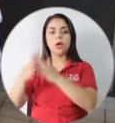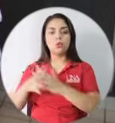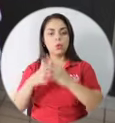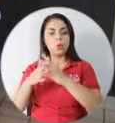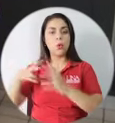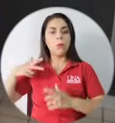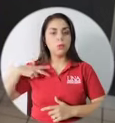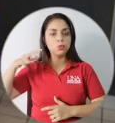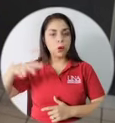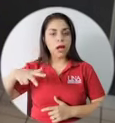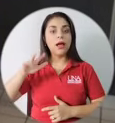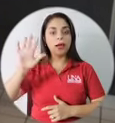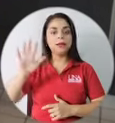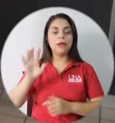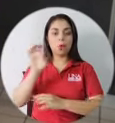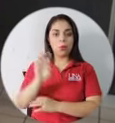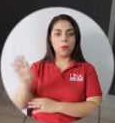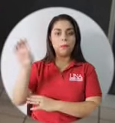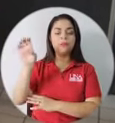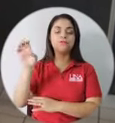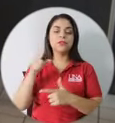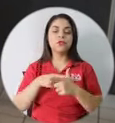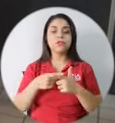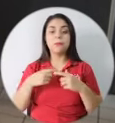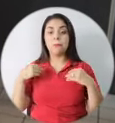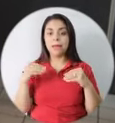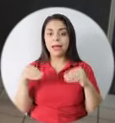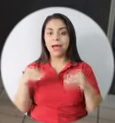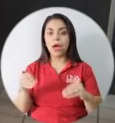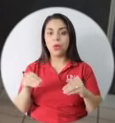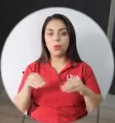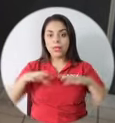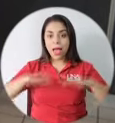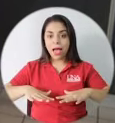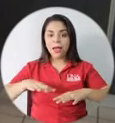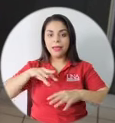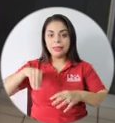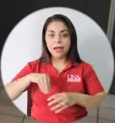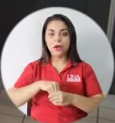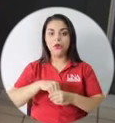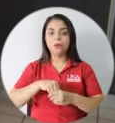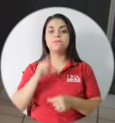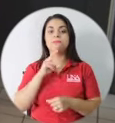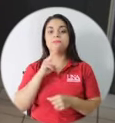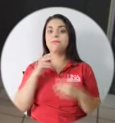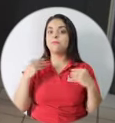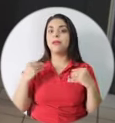Portugal o, uh-huh, algunos países europeos. Así que como mercado interno somos